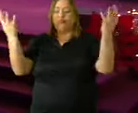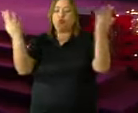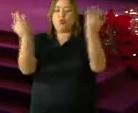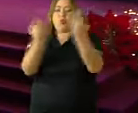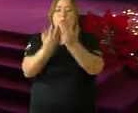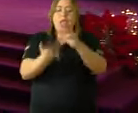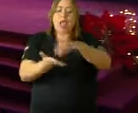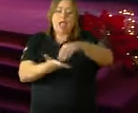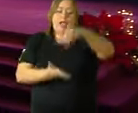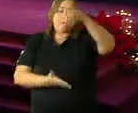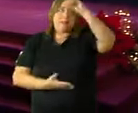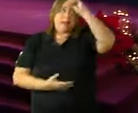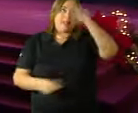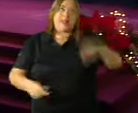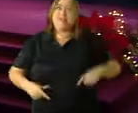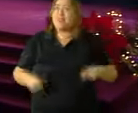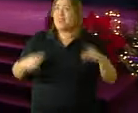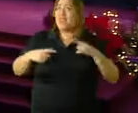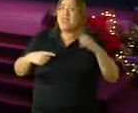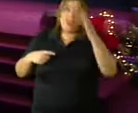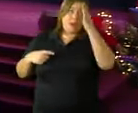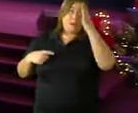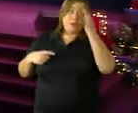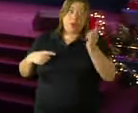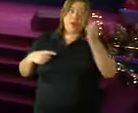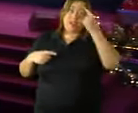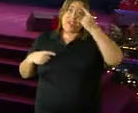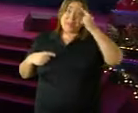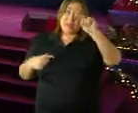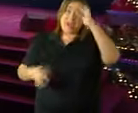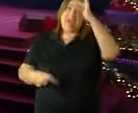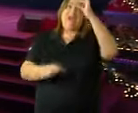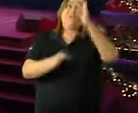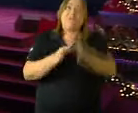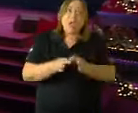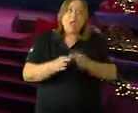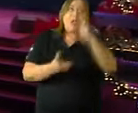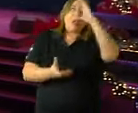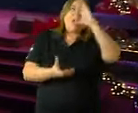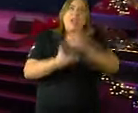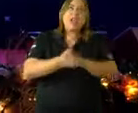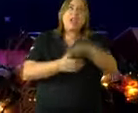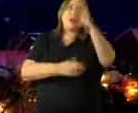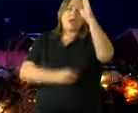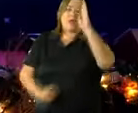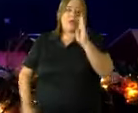Aprende a vivir por fe. Aprende a creerle a Dios.